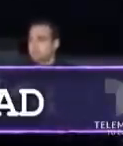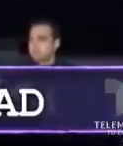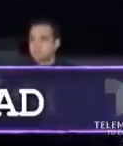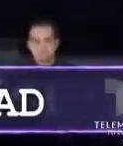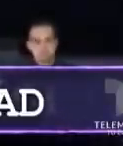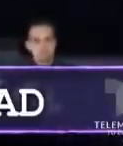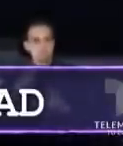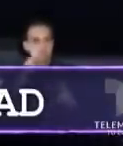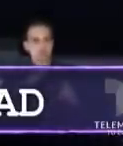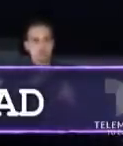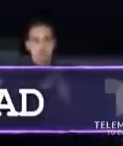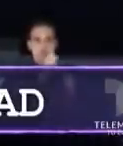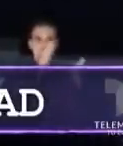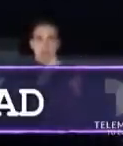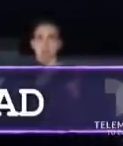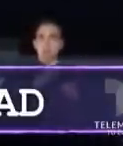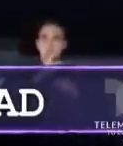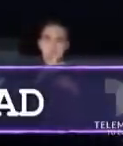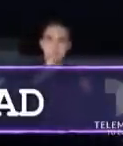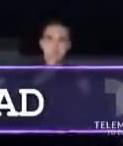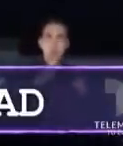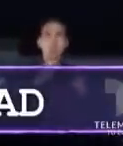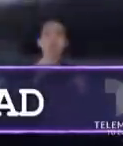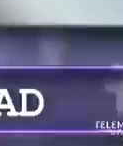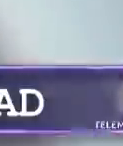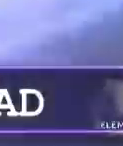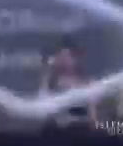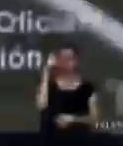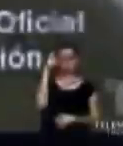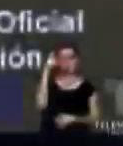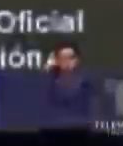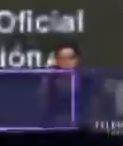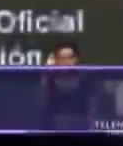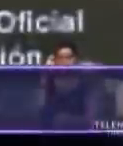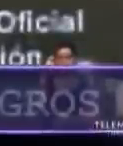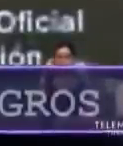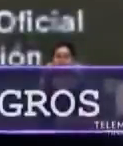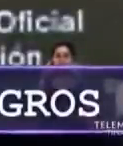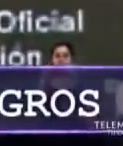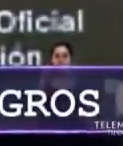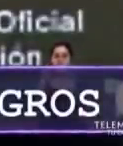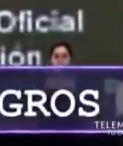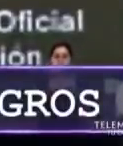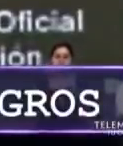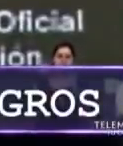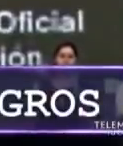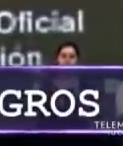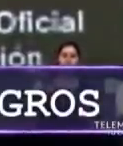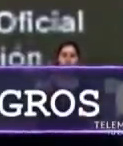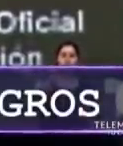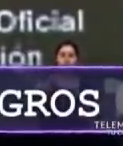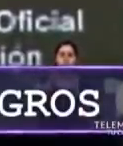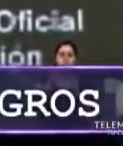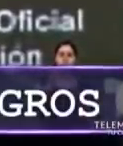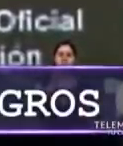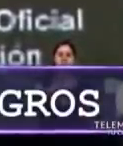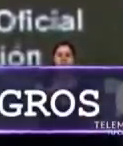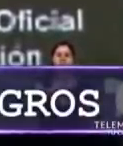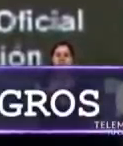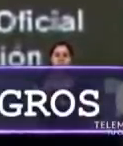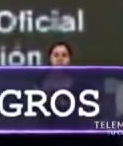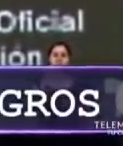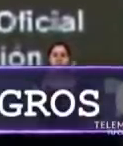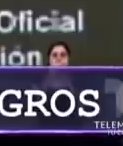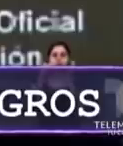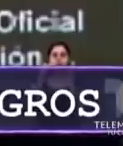los trabajadores públicos reciban su bono de Navidad. Se supera la cifra de 300 millones de